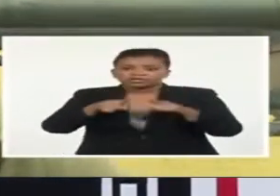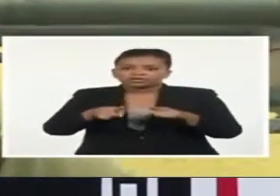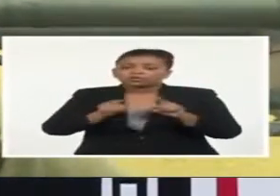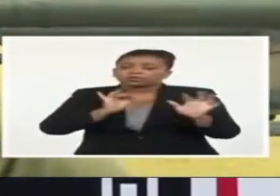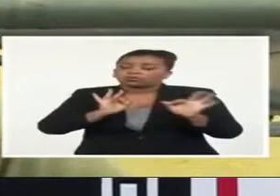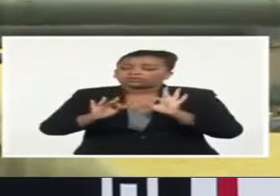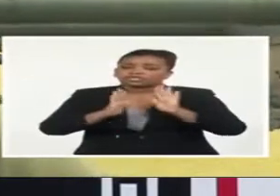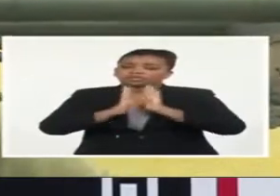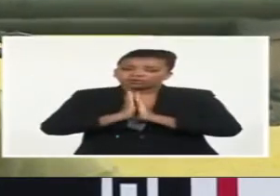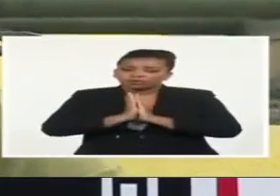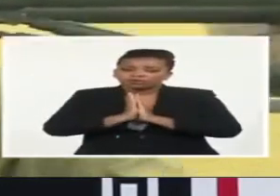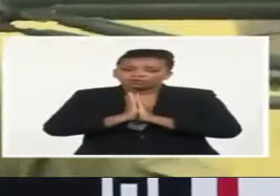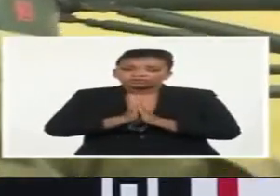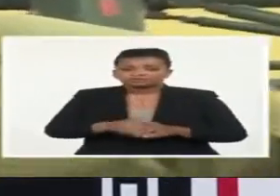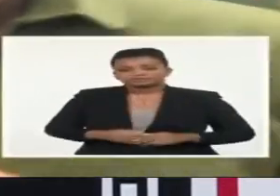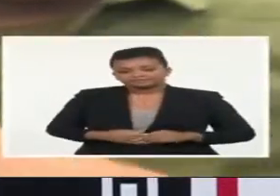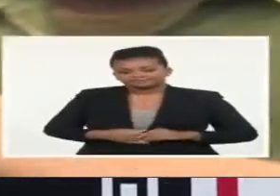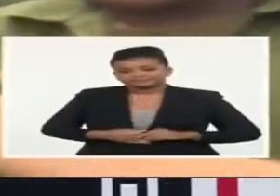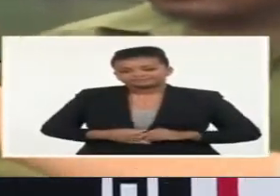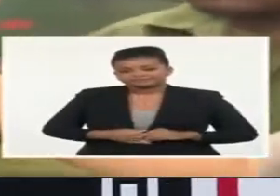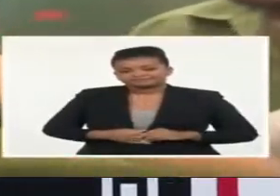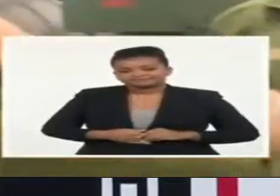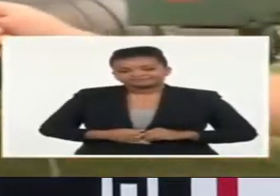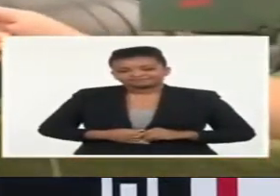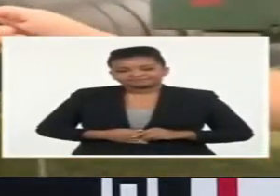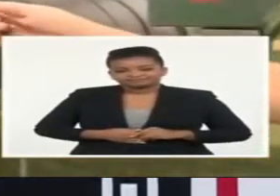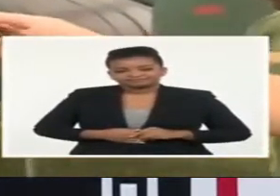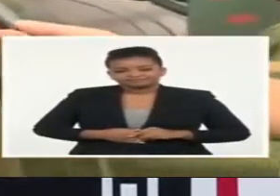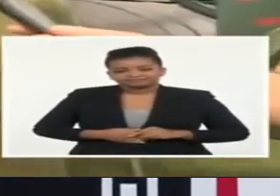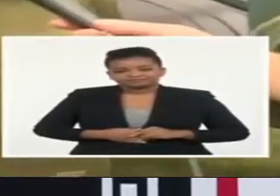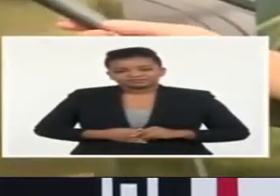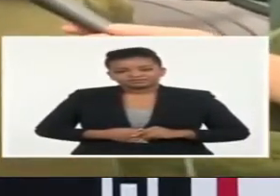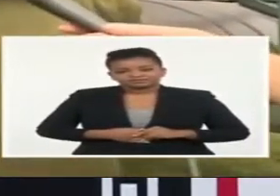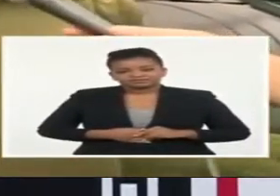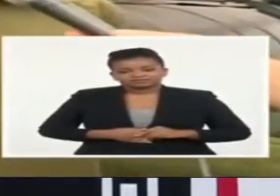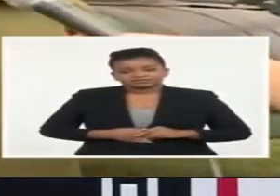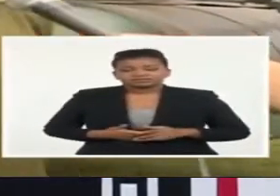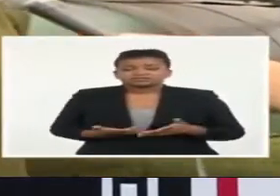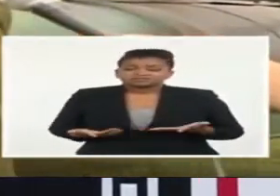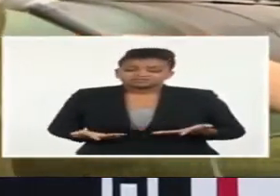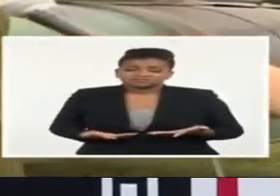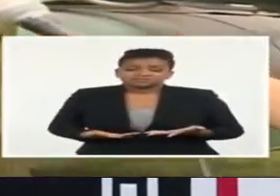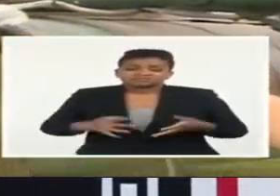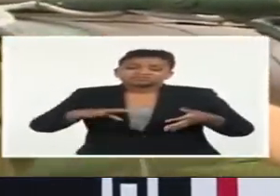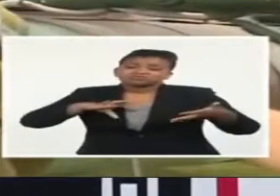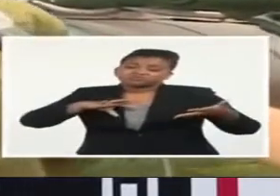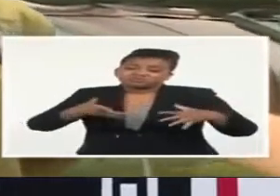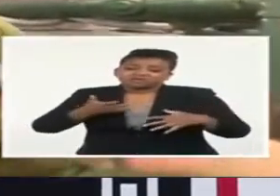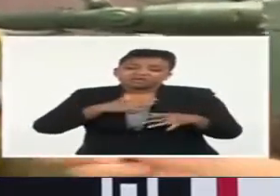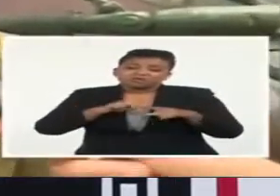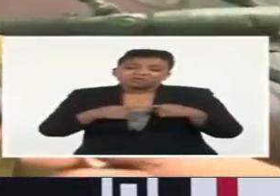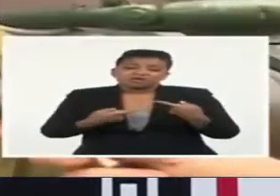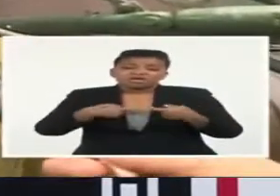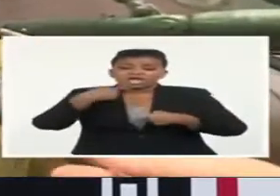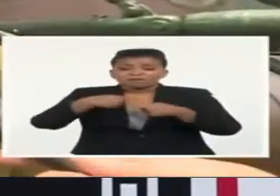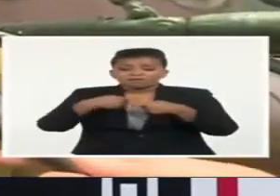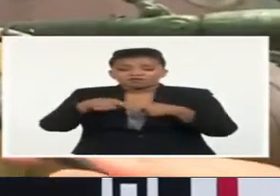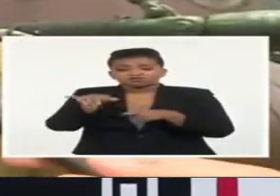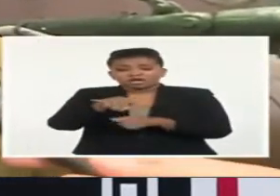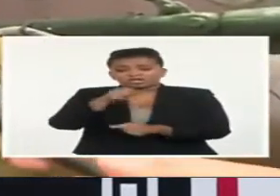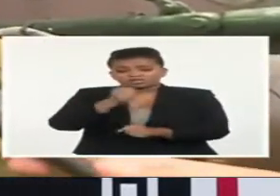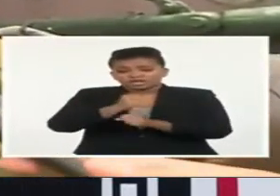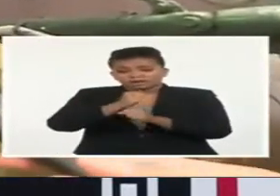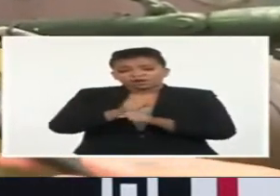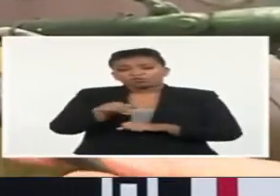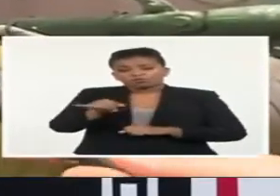Entonces, al no dispararse, ustedes sueltan la alarma para que los bomberos lleguen a enfriar y a tratar